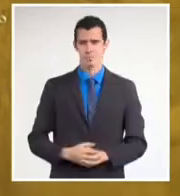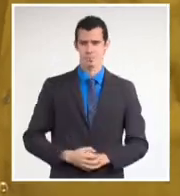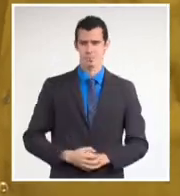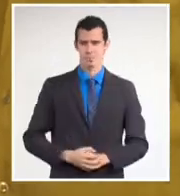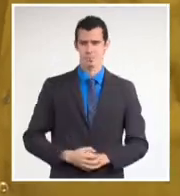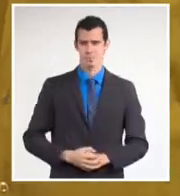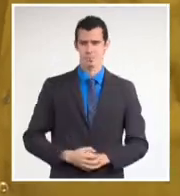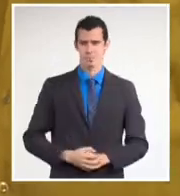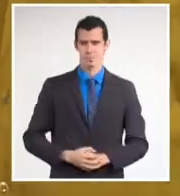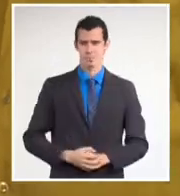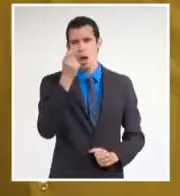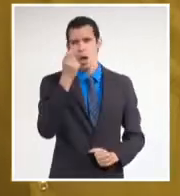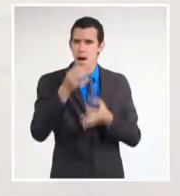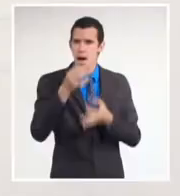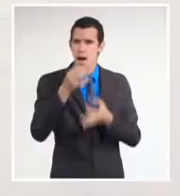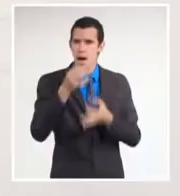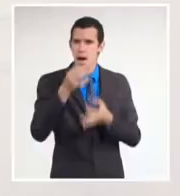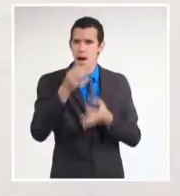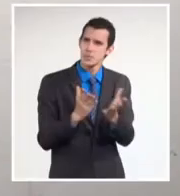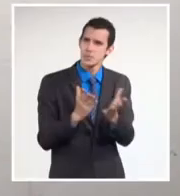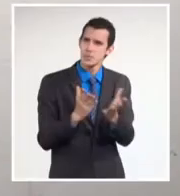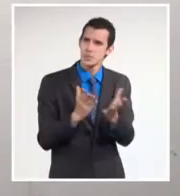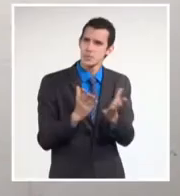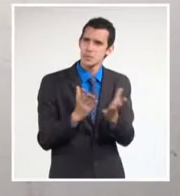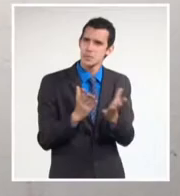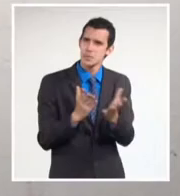Usted manténgase junto a nosotros.